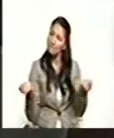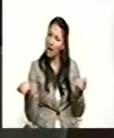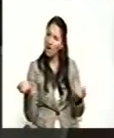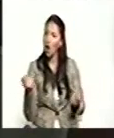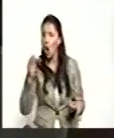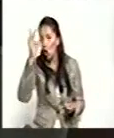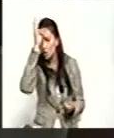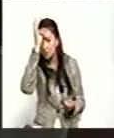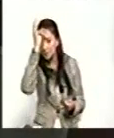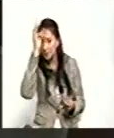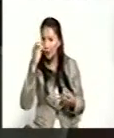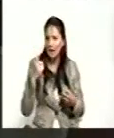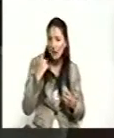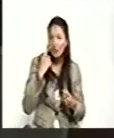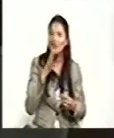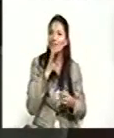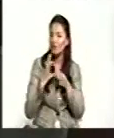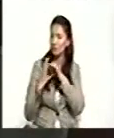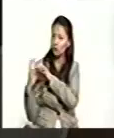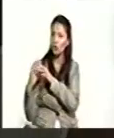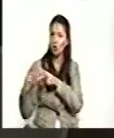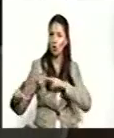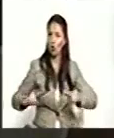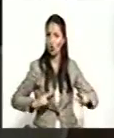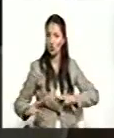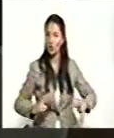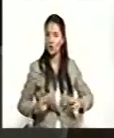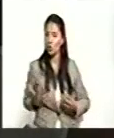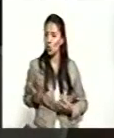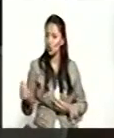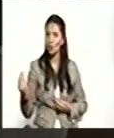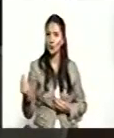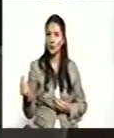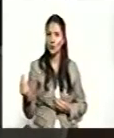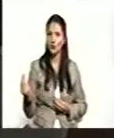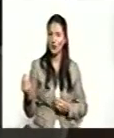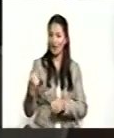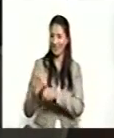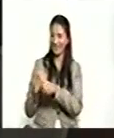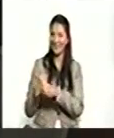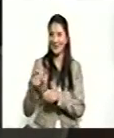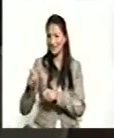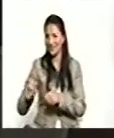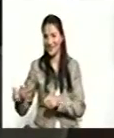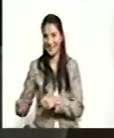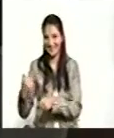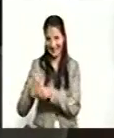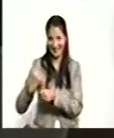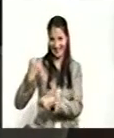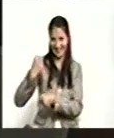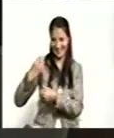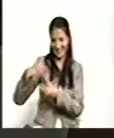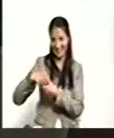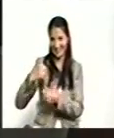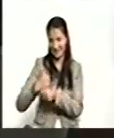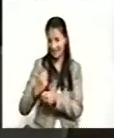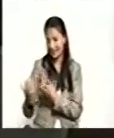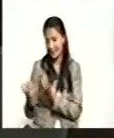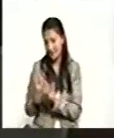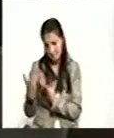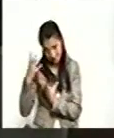hospital en coordinación con el grupo de empleados y de trabajadores habíamos tenido